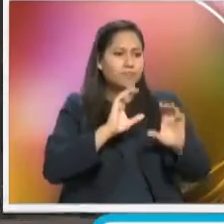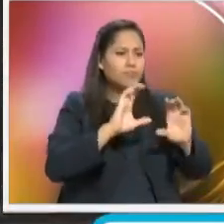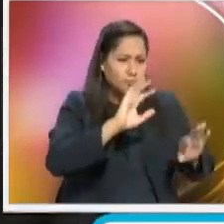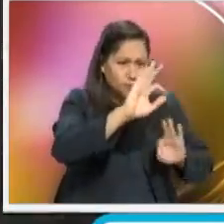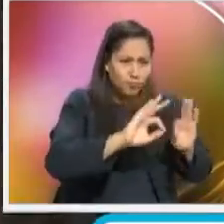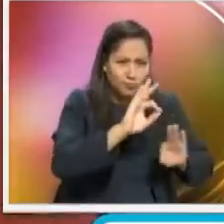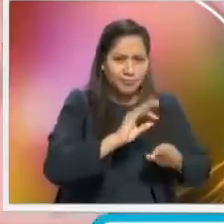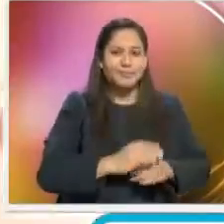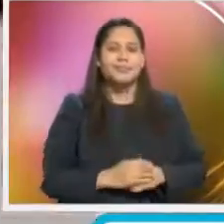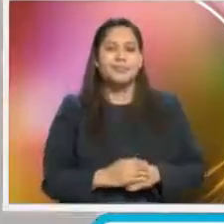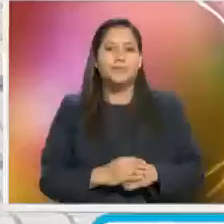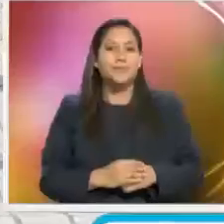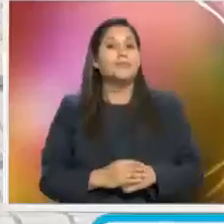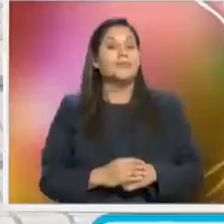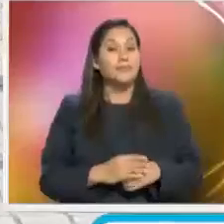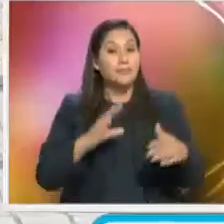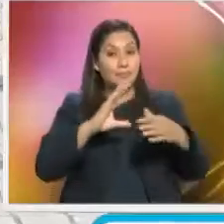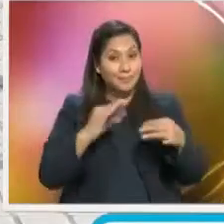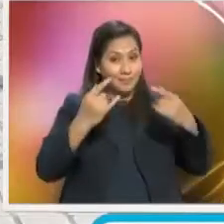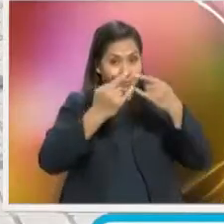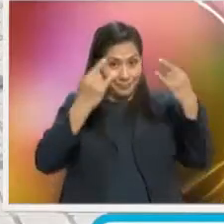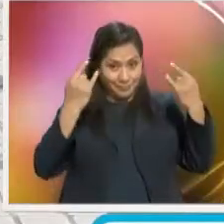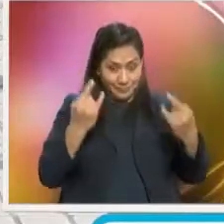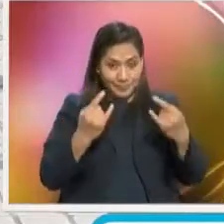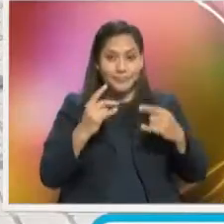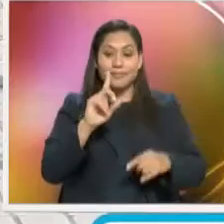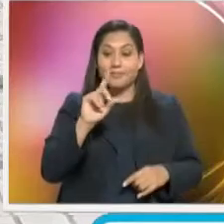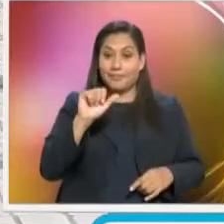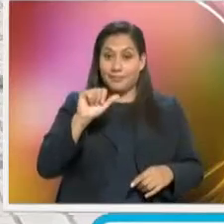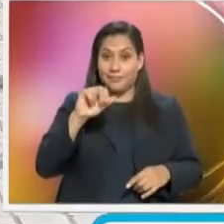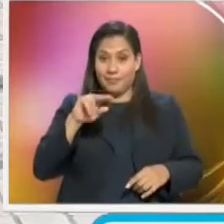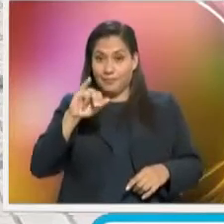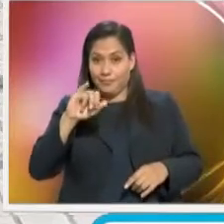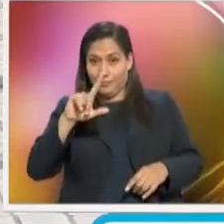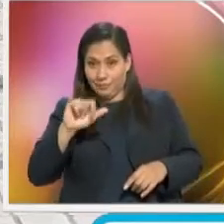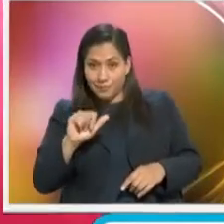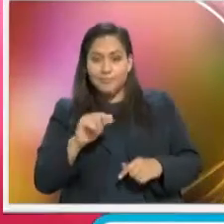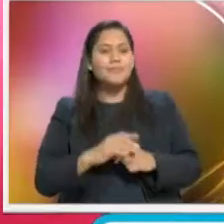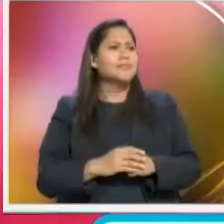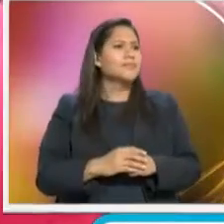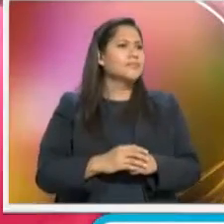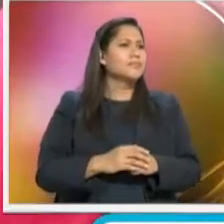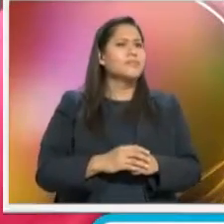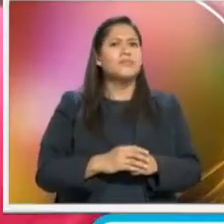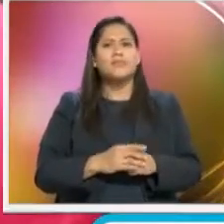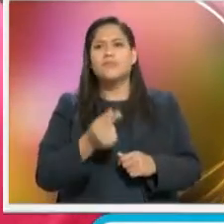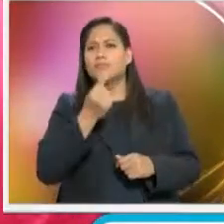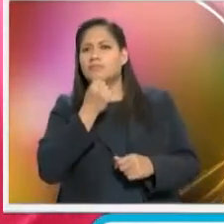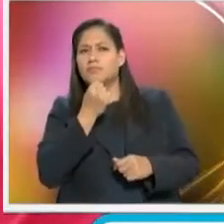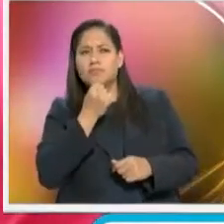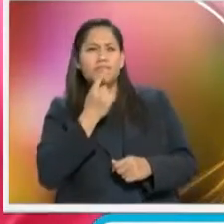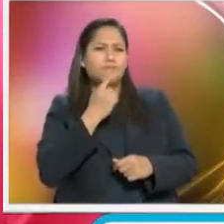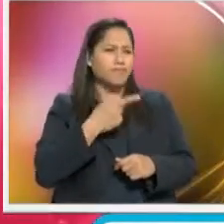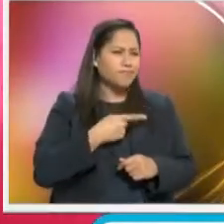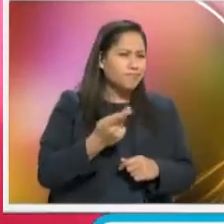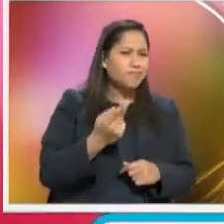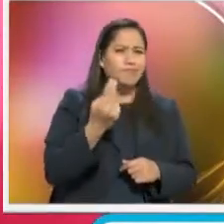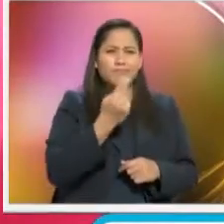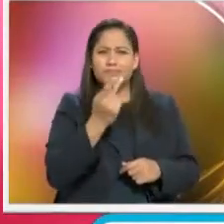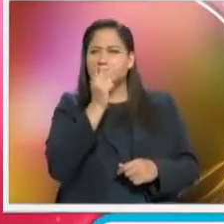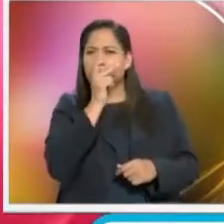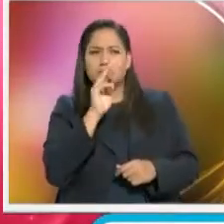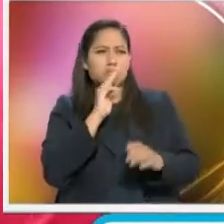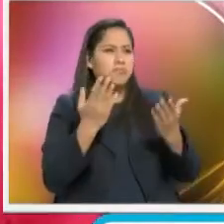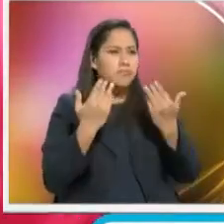a cuidar. Cuenta la leyenda que Daniela no solo se percató de que había muchos niños necesitados,